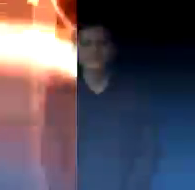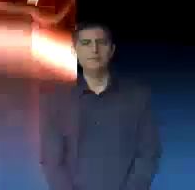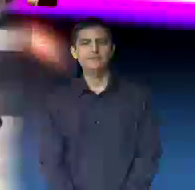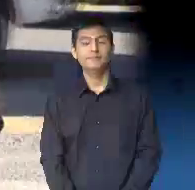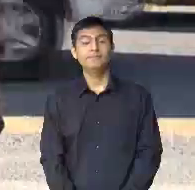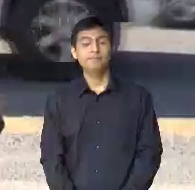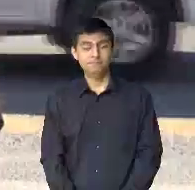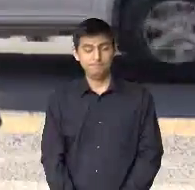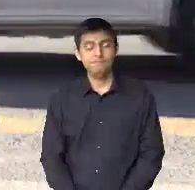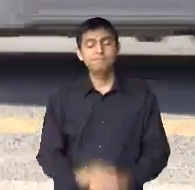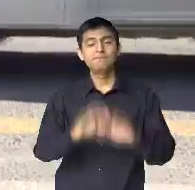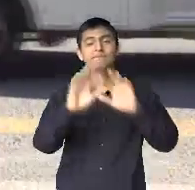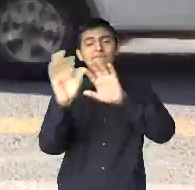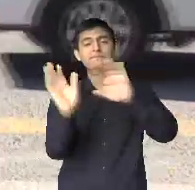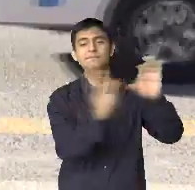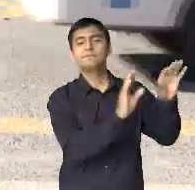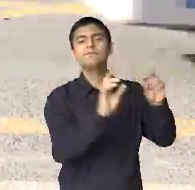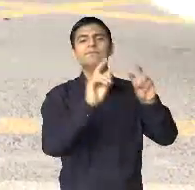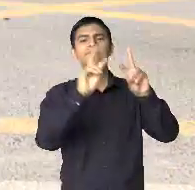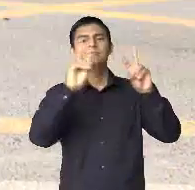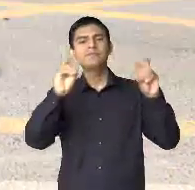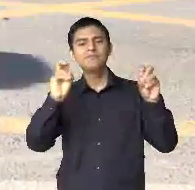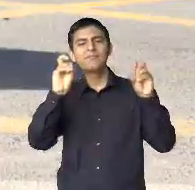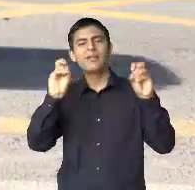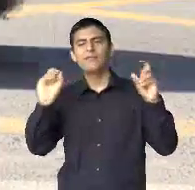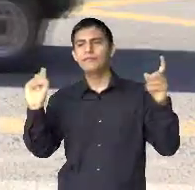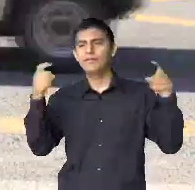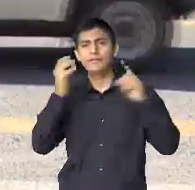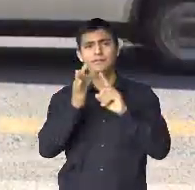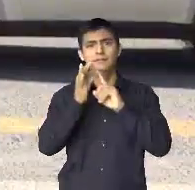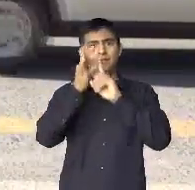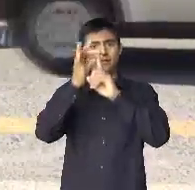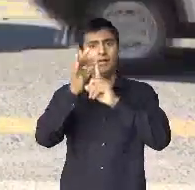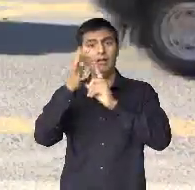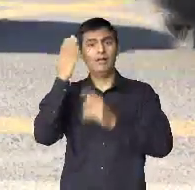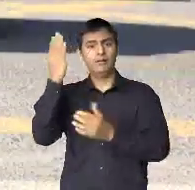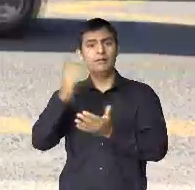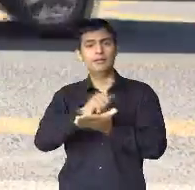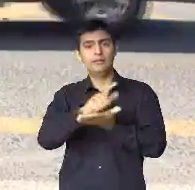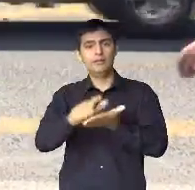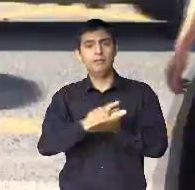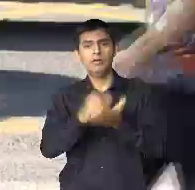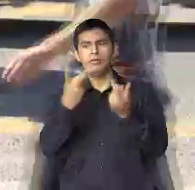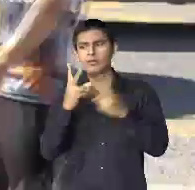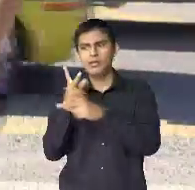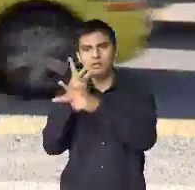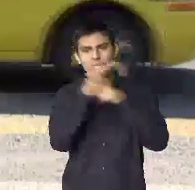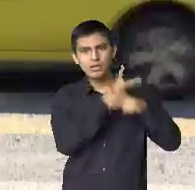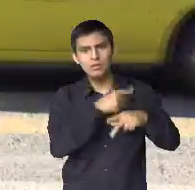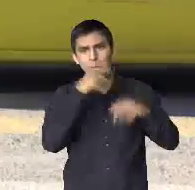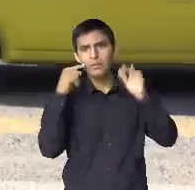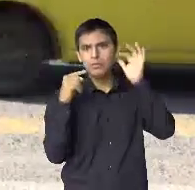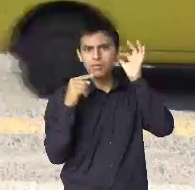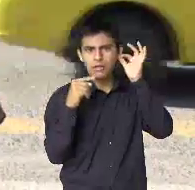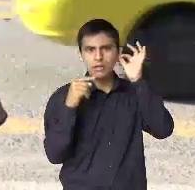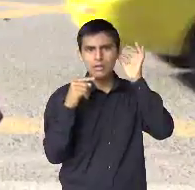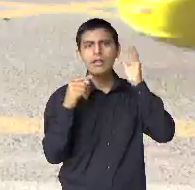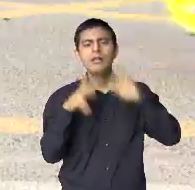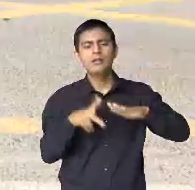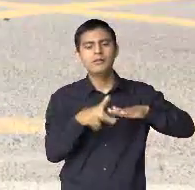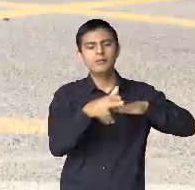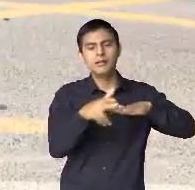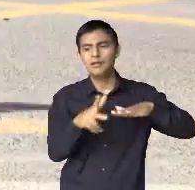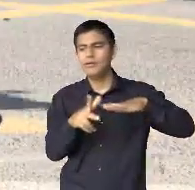abierta. A propósito, en tan importante fecha, el alcalde de Lago Agrio, junto a los concejales y